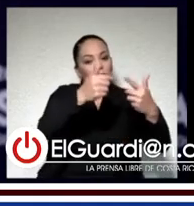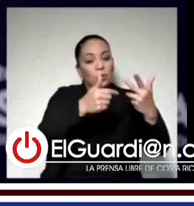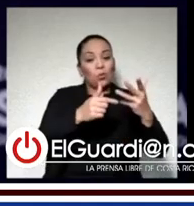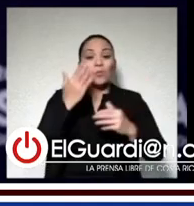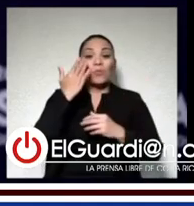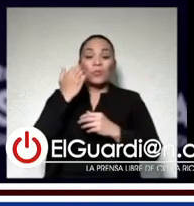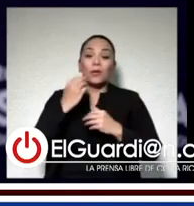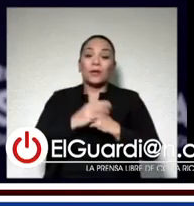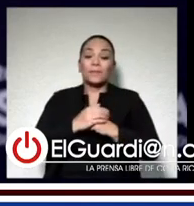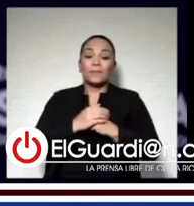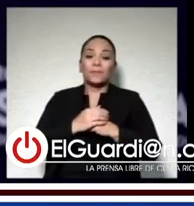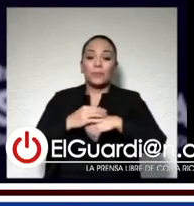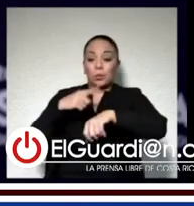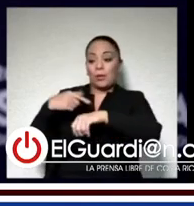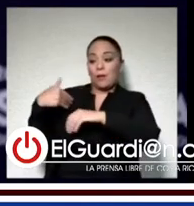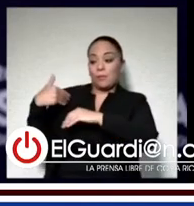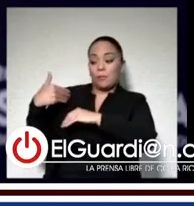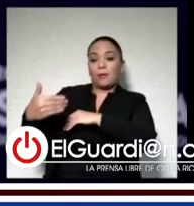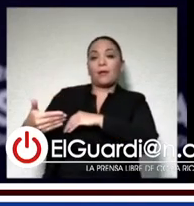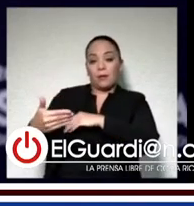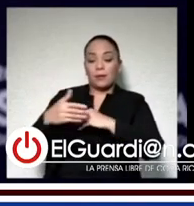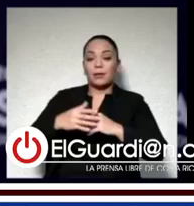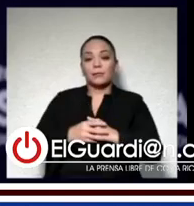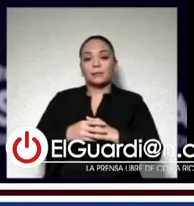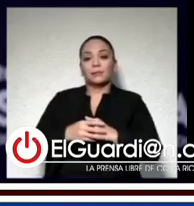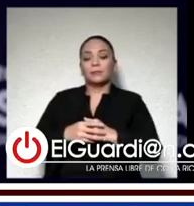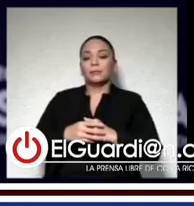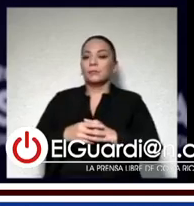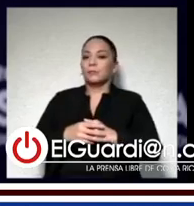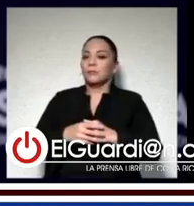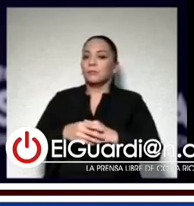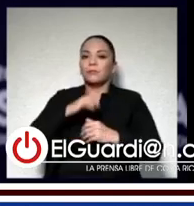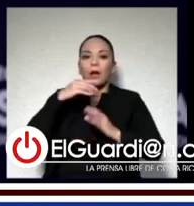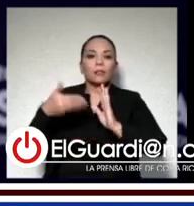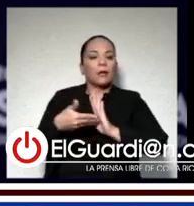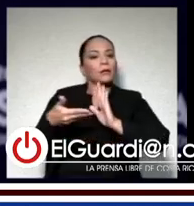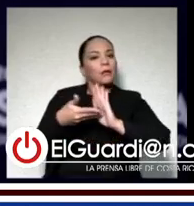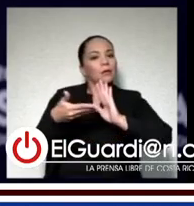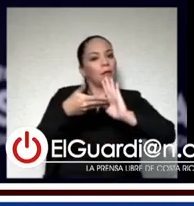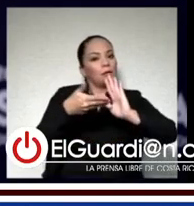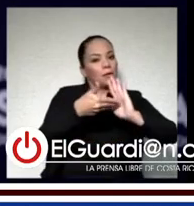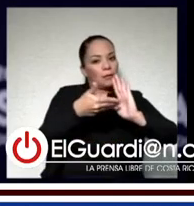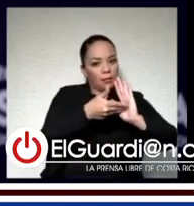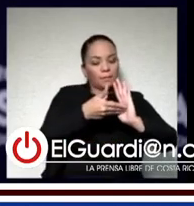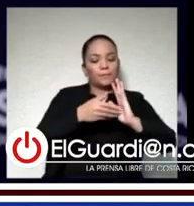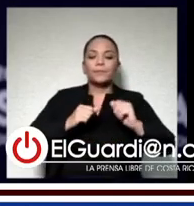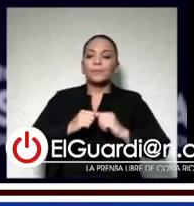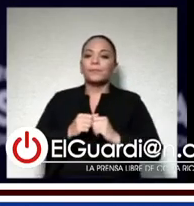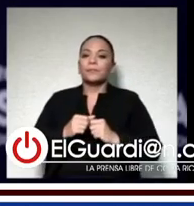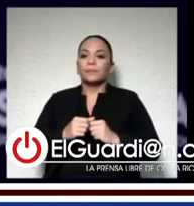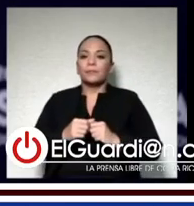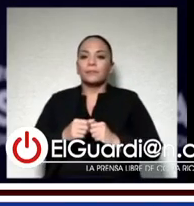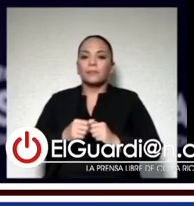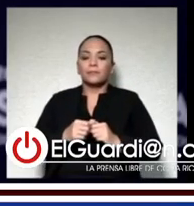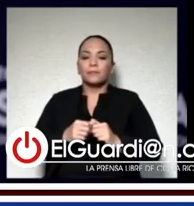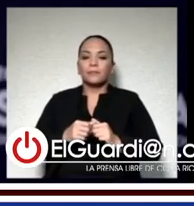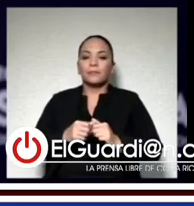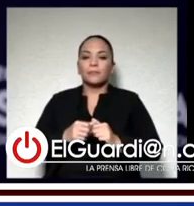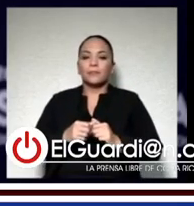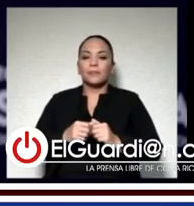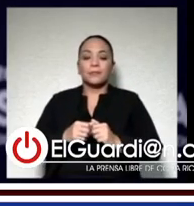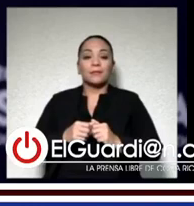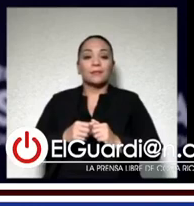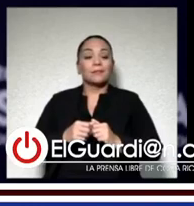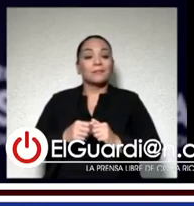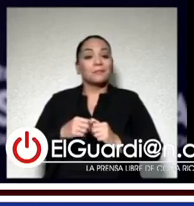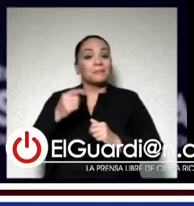de una época para acá, más bien han sido ataques. Y si ellos supieran que los periodistas no solamente son los de